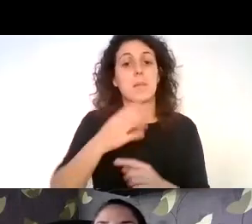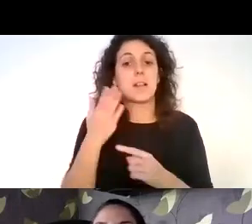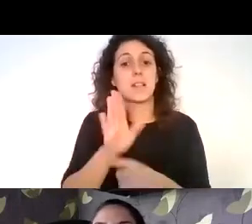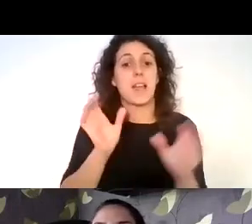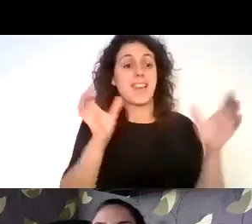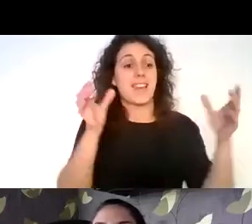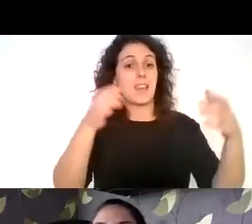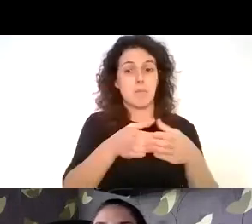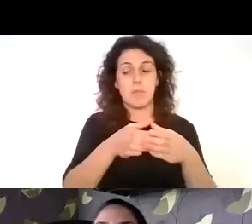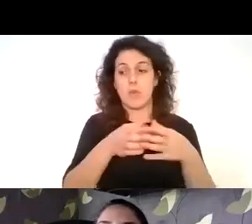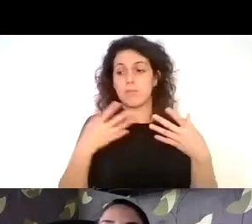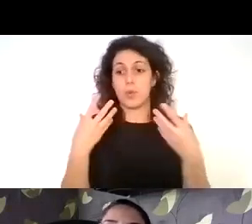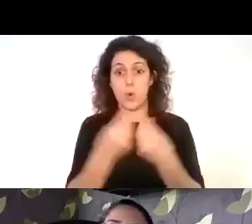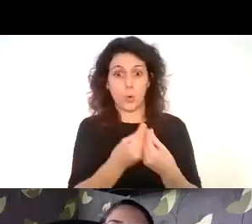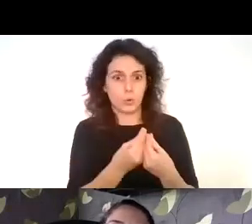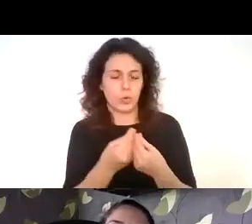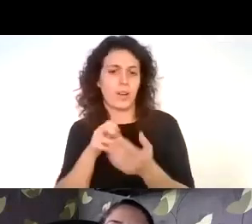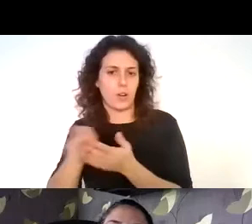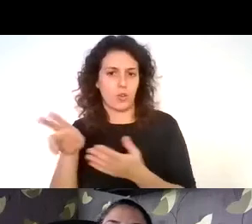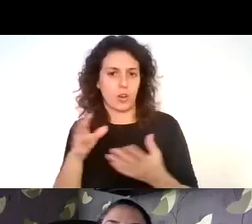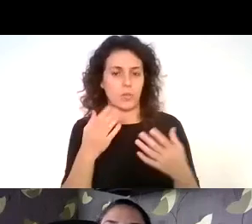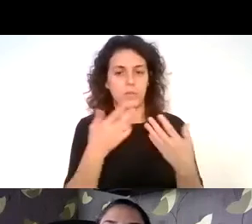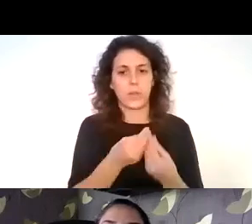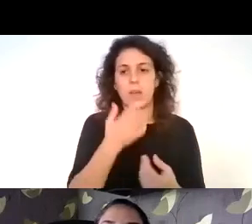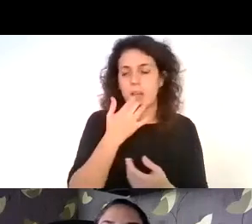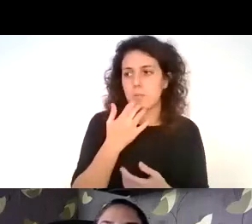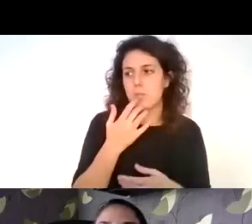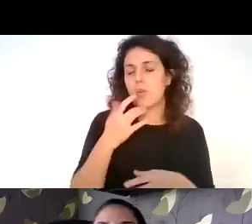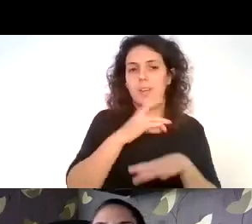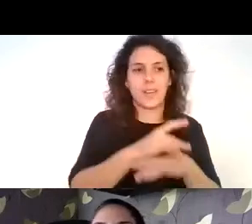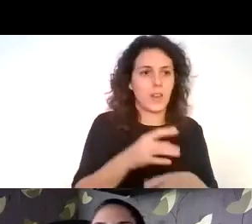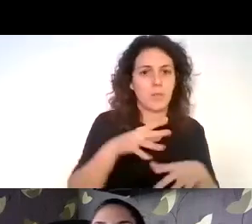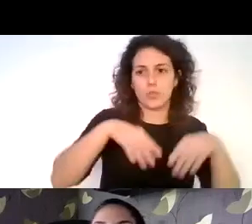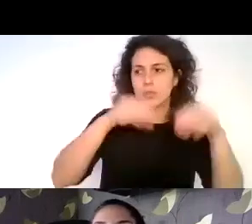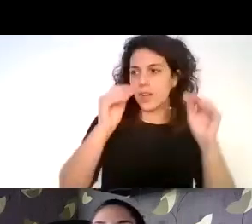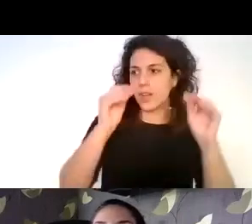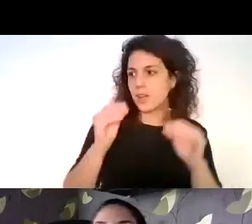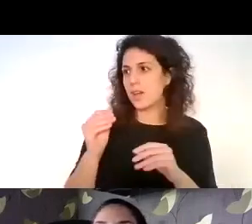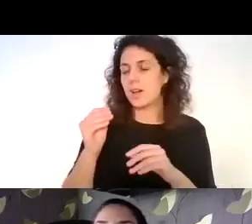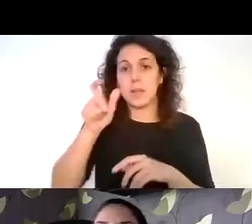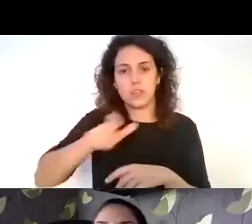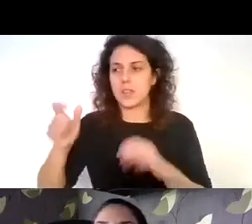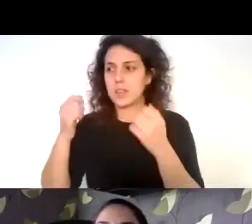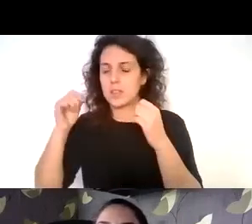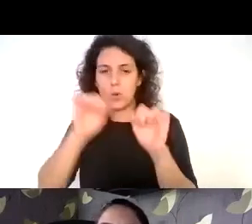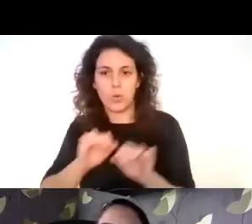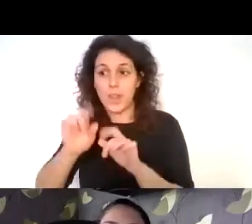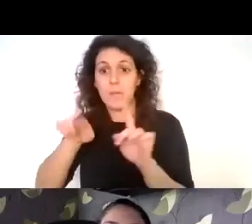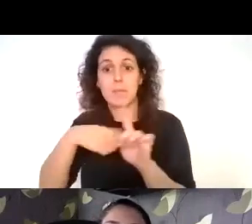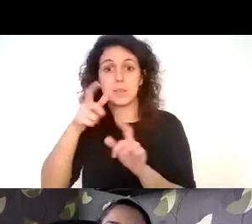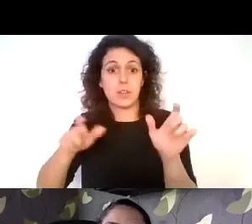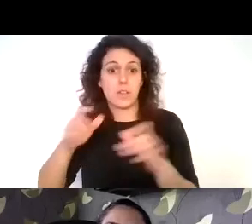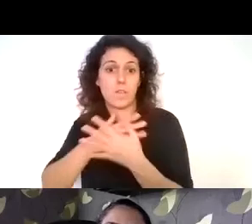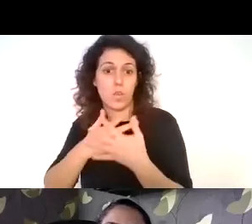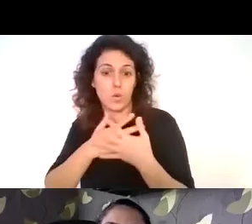que los acompañará en el recorrido, como los guías de montaña, paramédicos, personal de seguridad y a los voluntarios que realizarán la